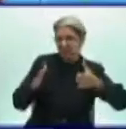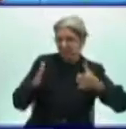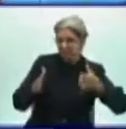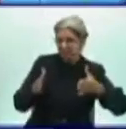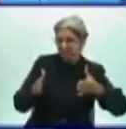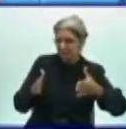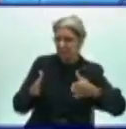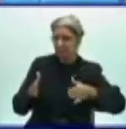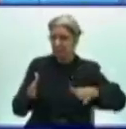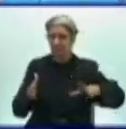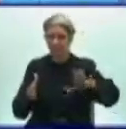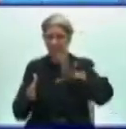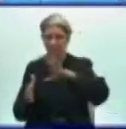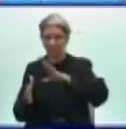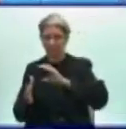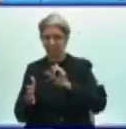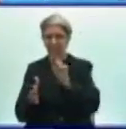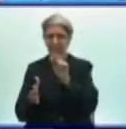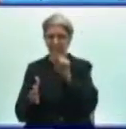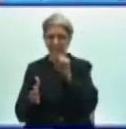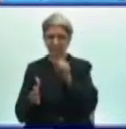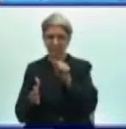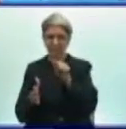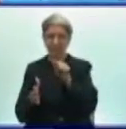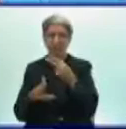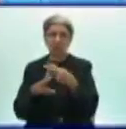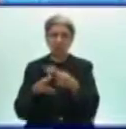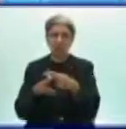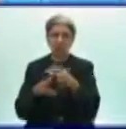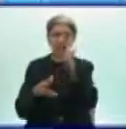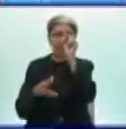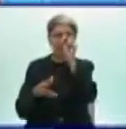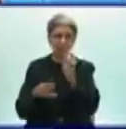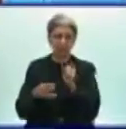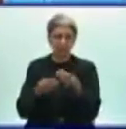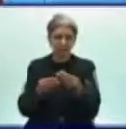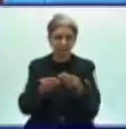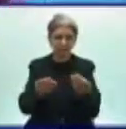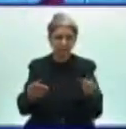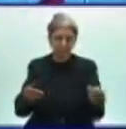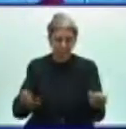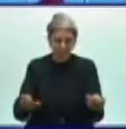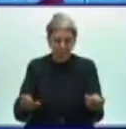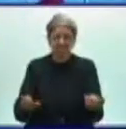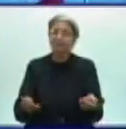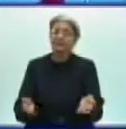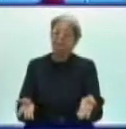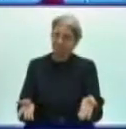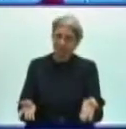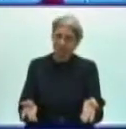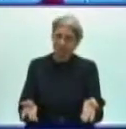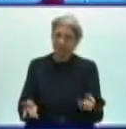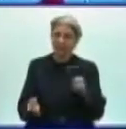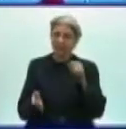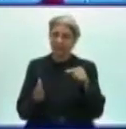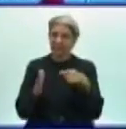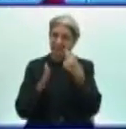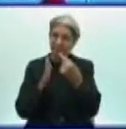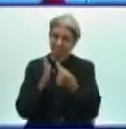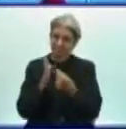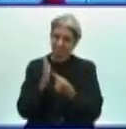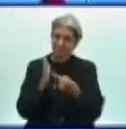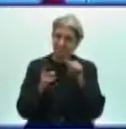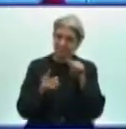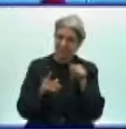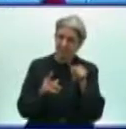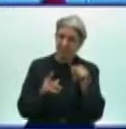estamos tomando del nombre, la etimología del nombre subsahariana. Por supuesto, existen criterios de